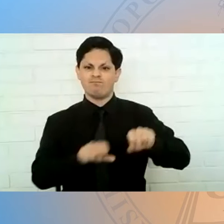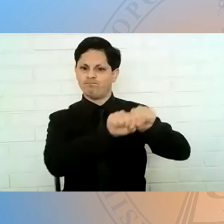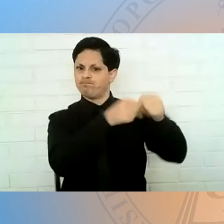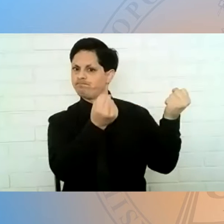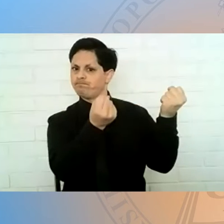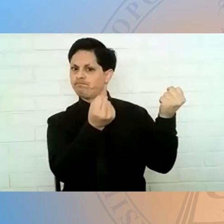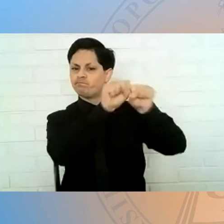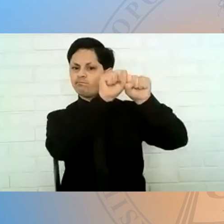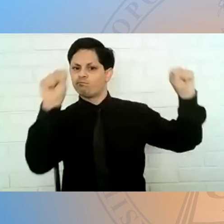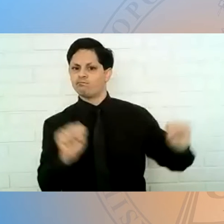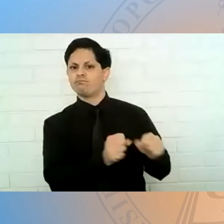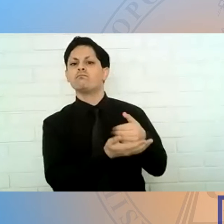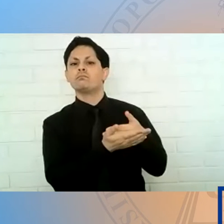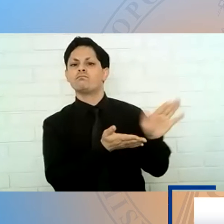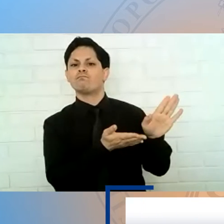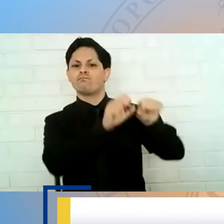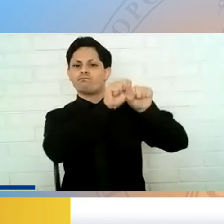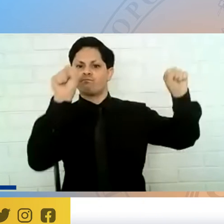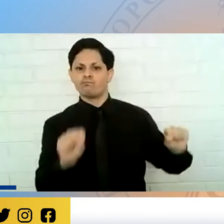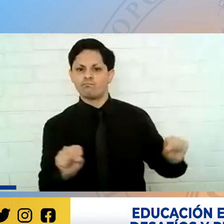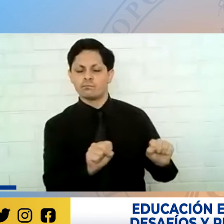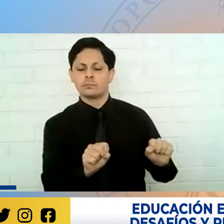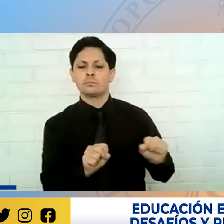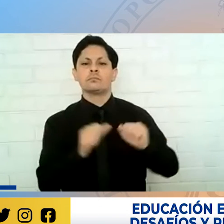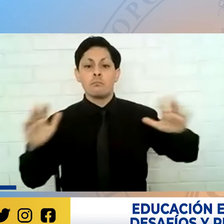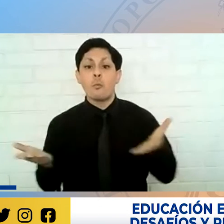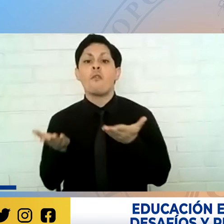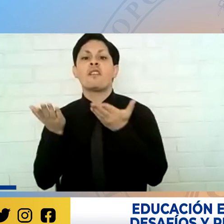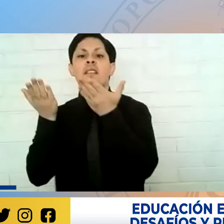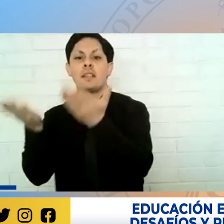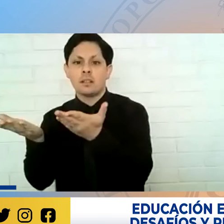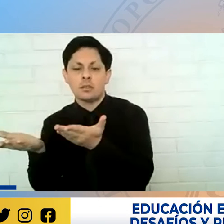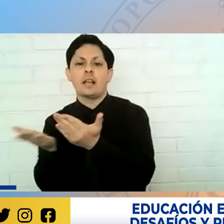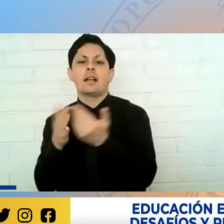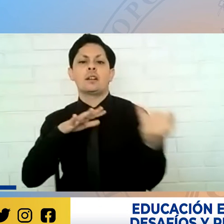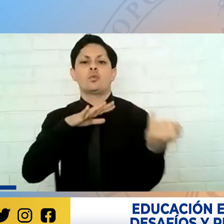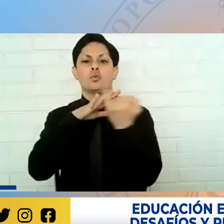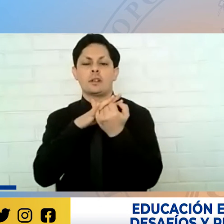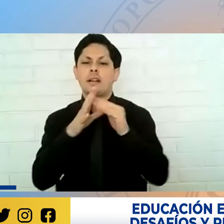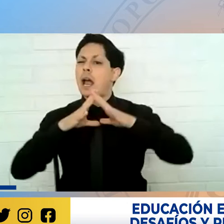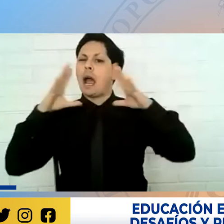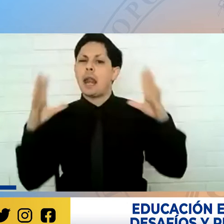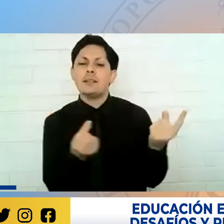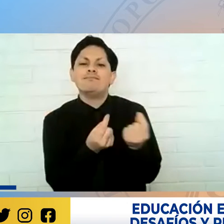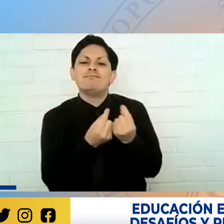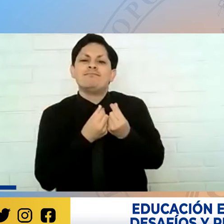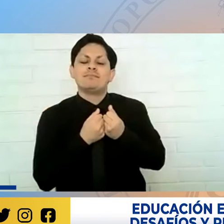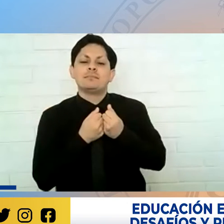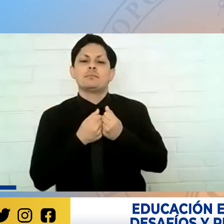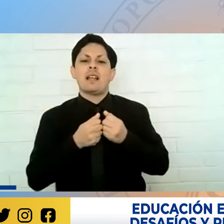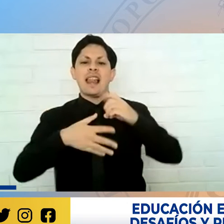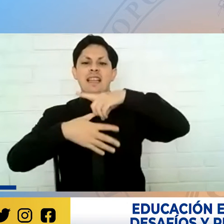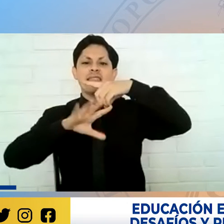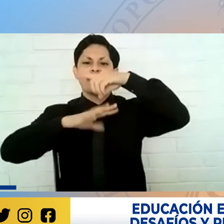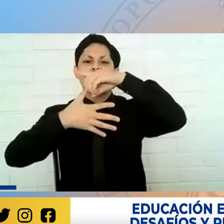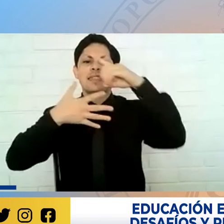sistema educacional diferencial, promoviendo la inclusión y sobre todo una gran valoración hacia la diversidad.